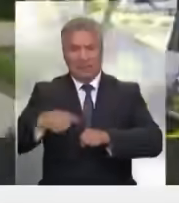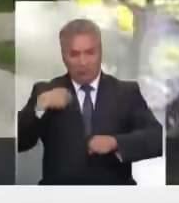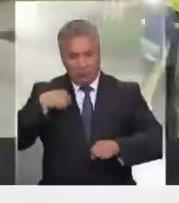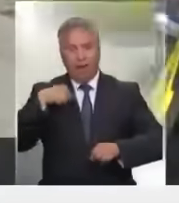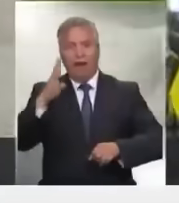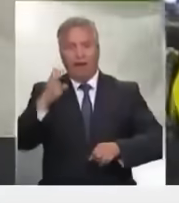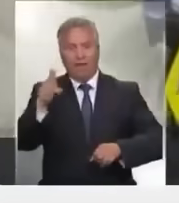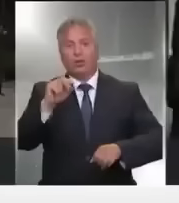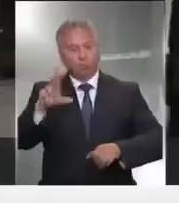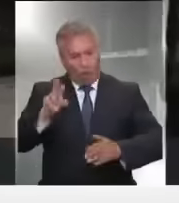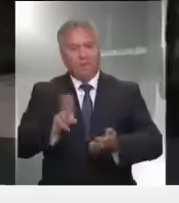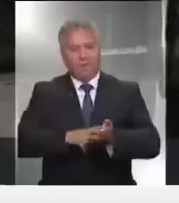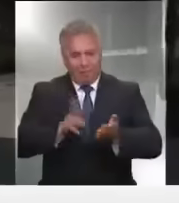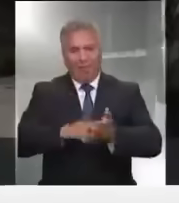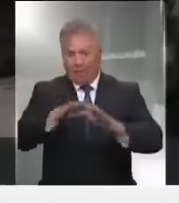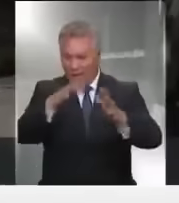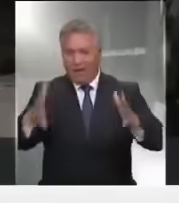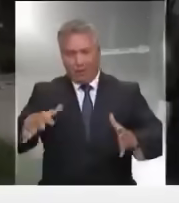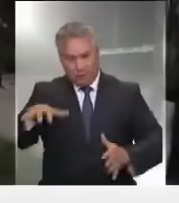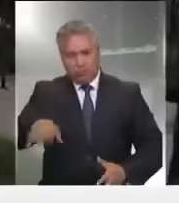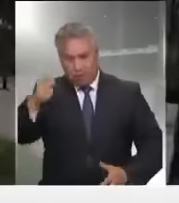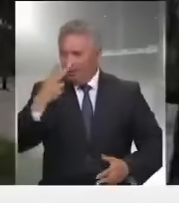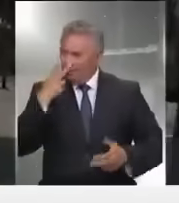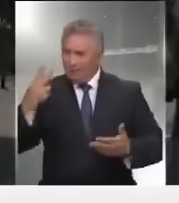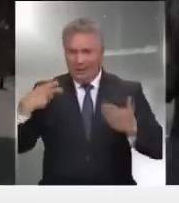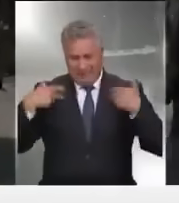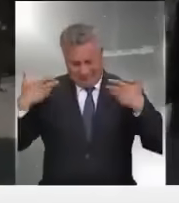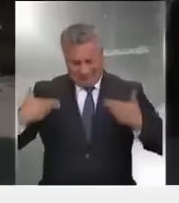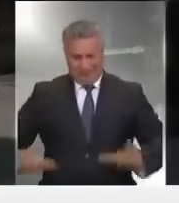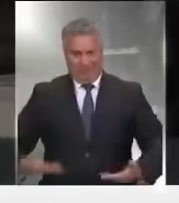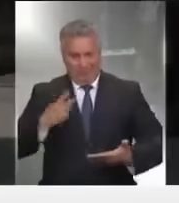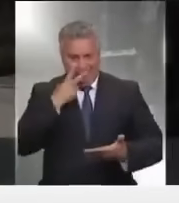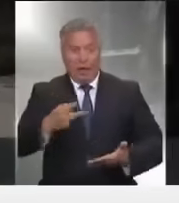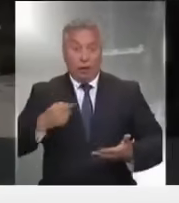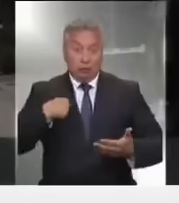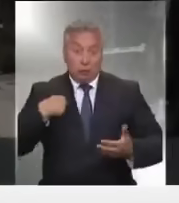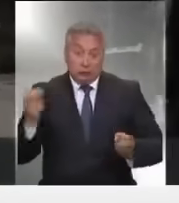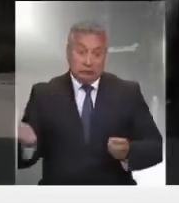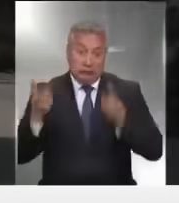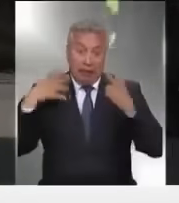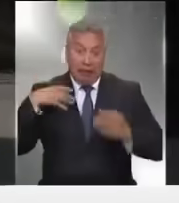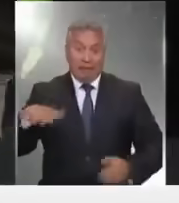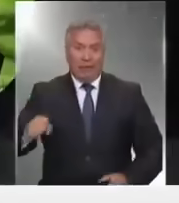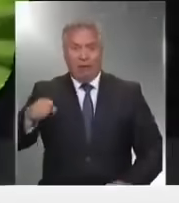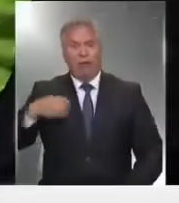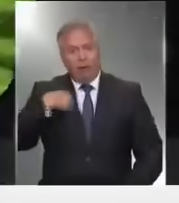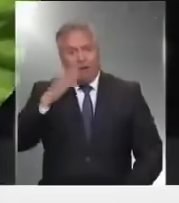basura, la pana, bon. Mira cómo ando, papi, bon. Yo dije, aquí me salvo, pero yo la pesqué la